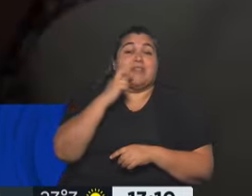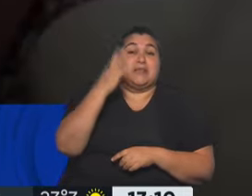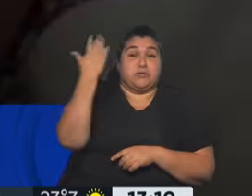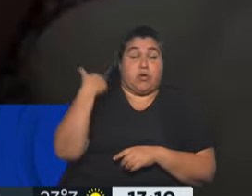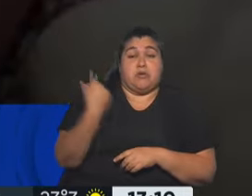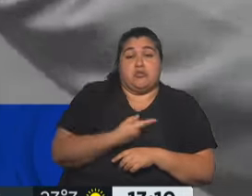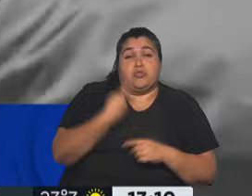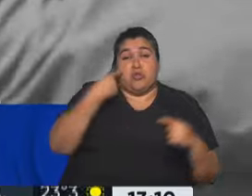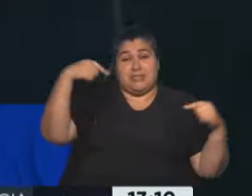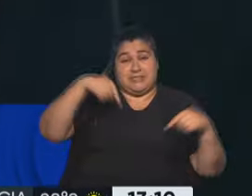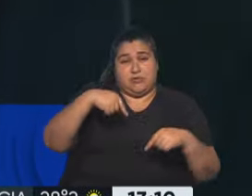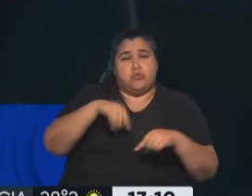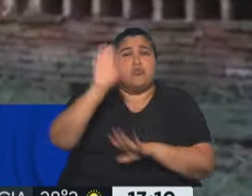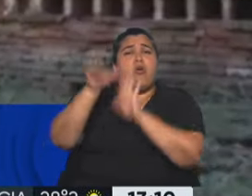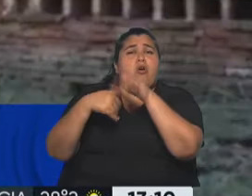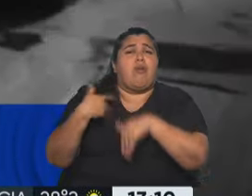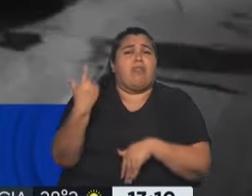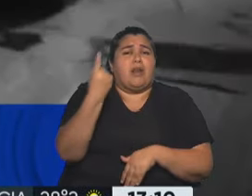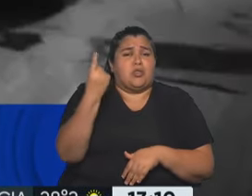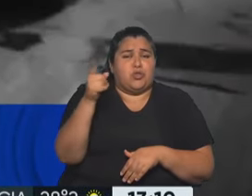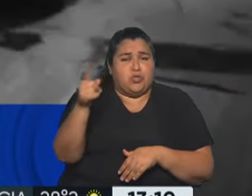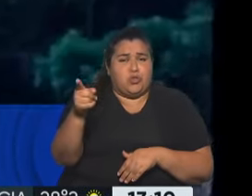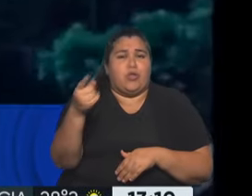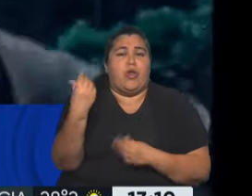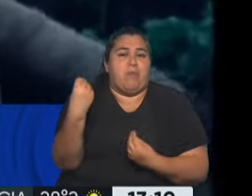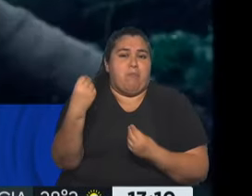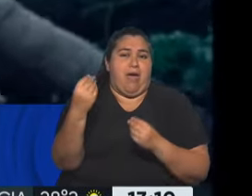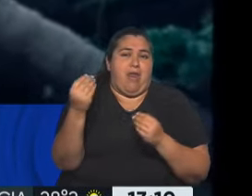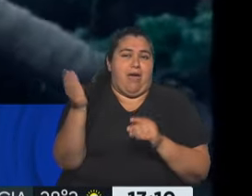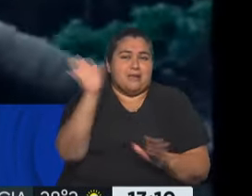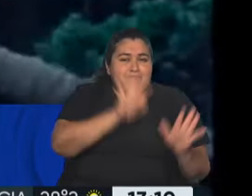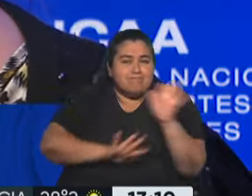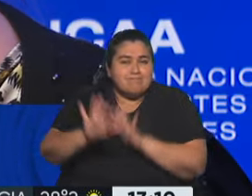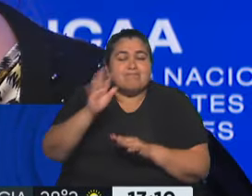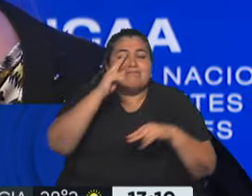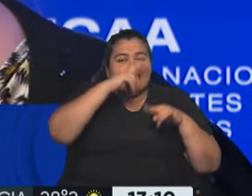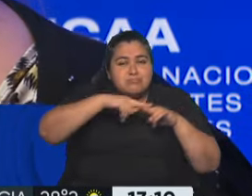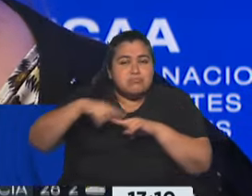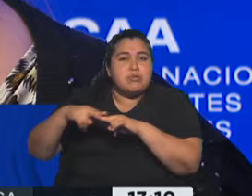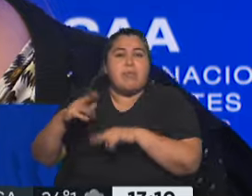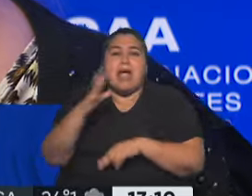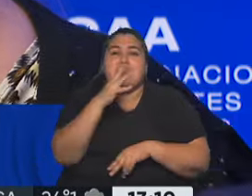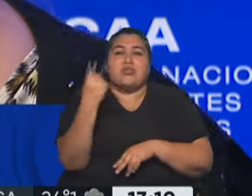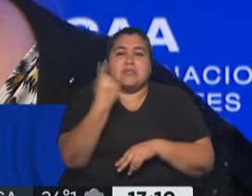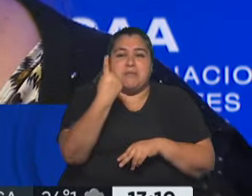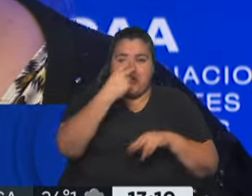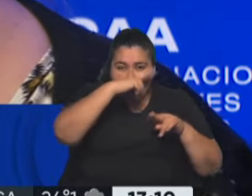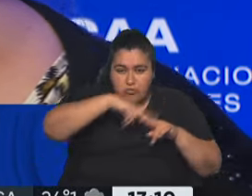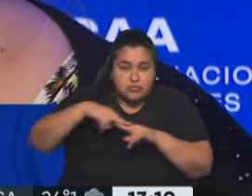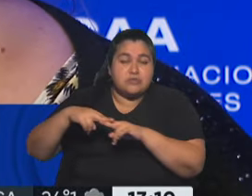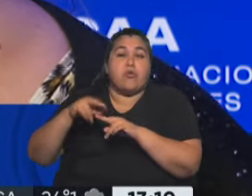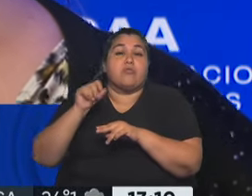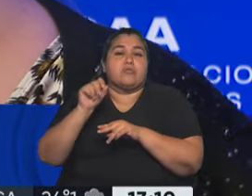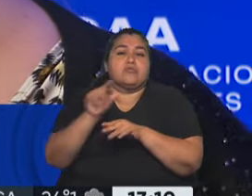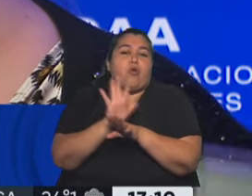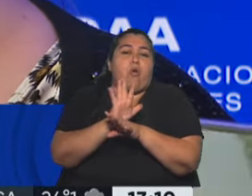es convocar a directores para hacer un cortometraje de máximo 14 minutos. Es su primera entrada a